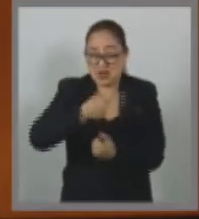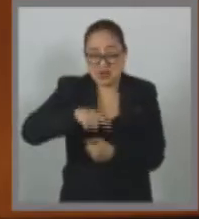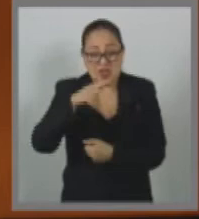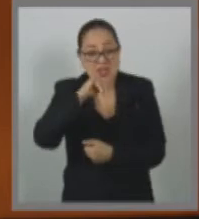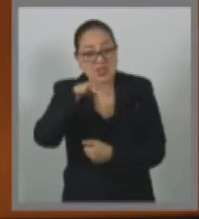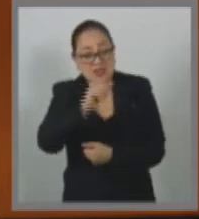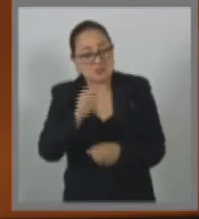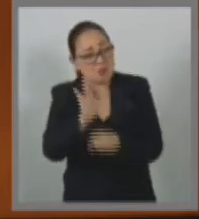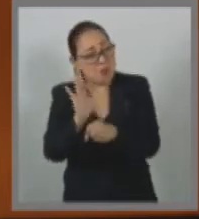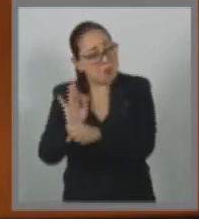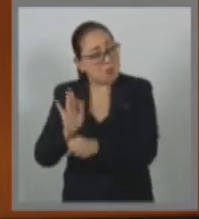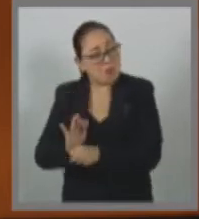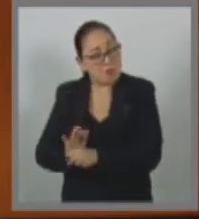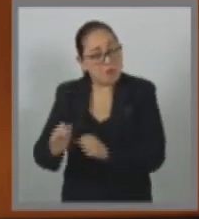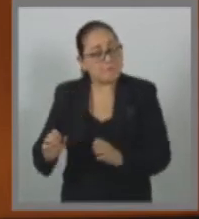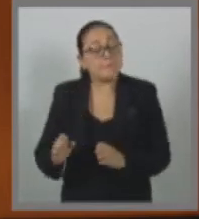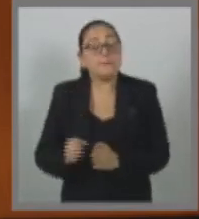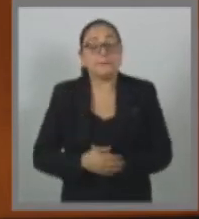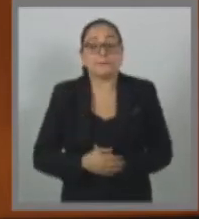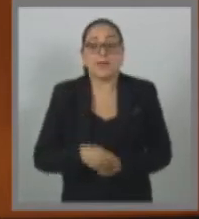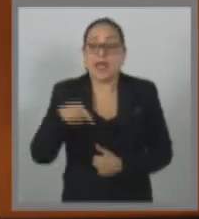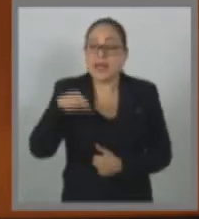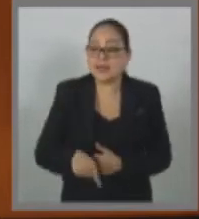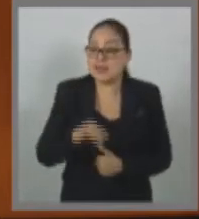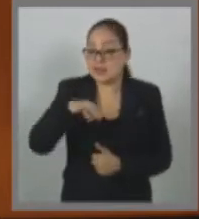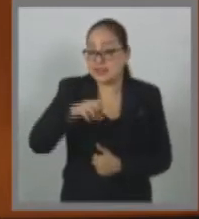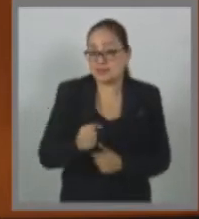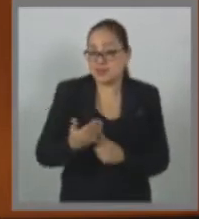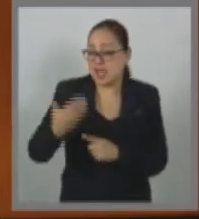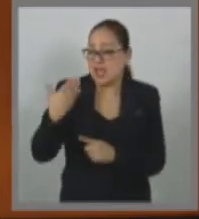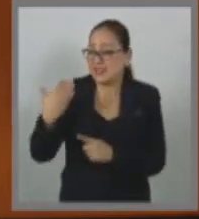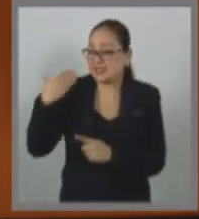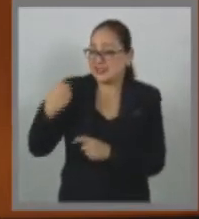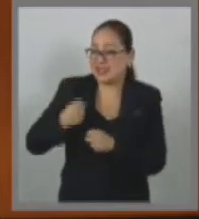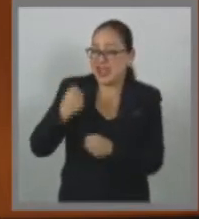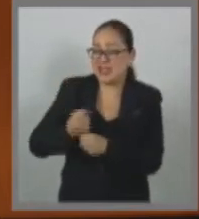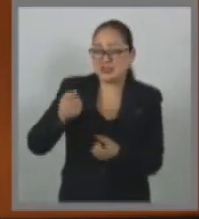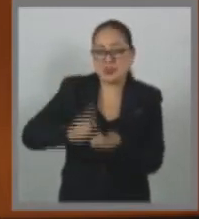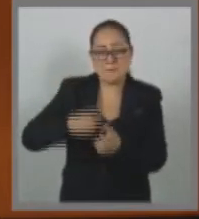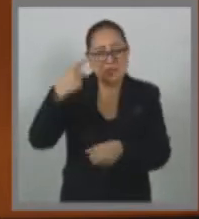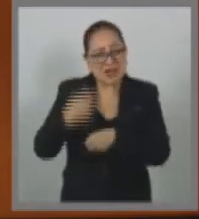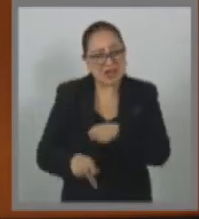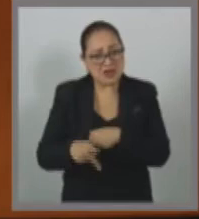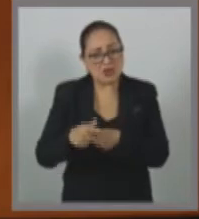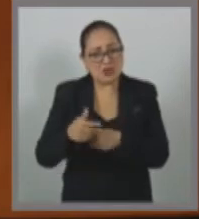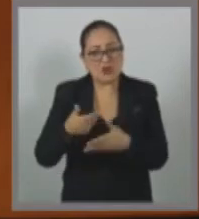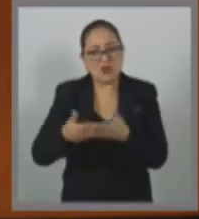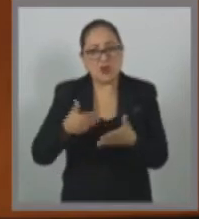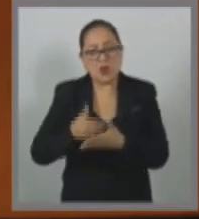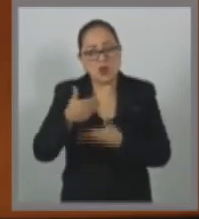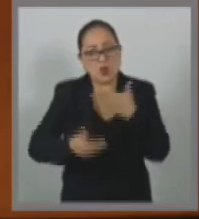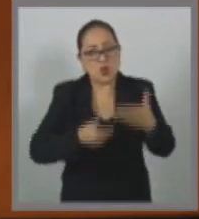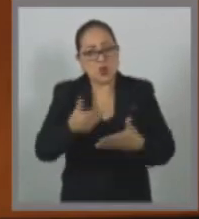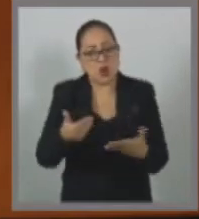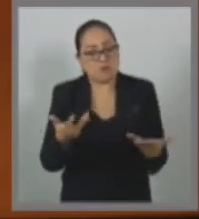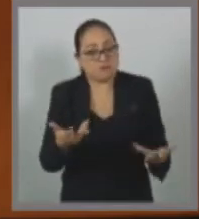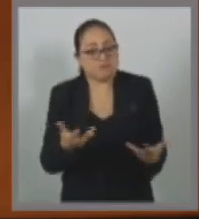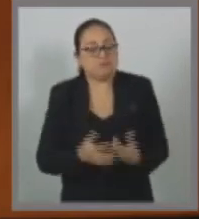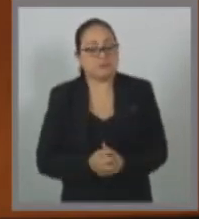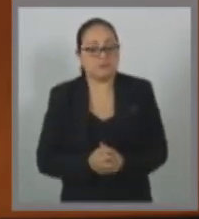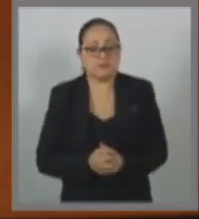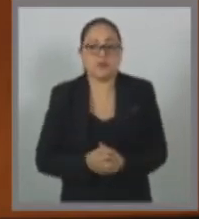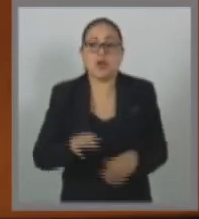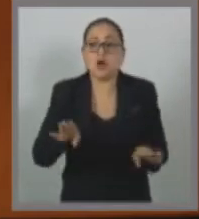del IMSS, que hace algunos años estuvo en riesgo. Las transiciones demográficas